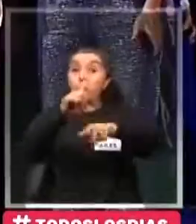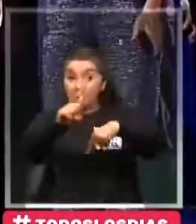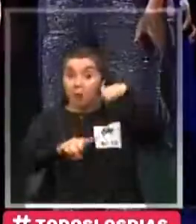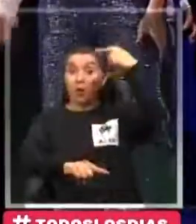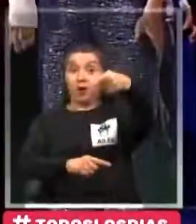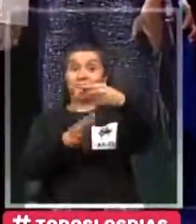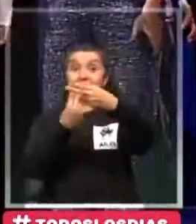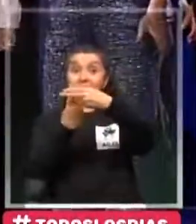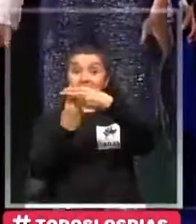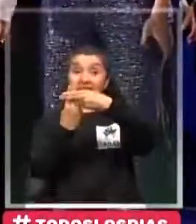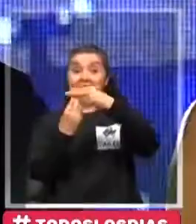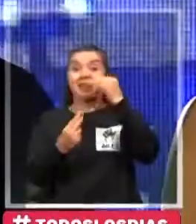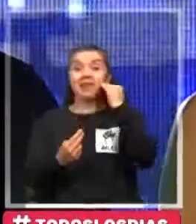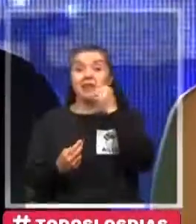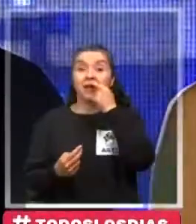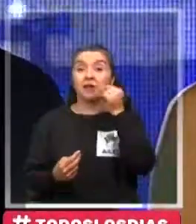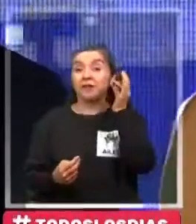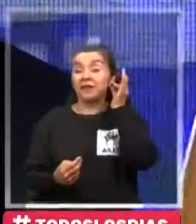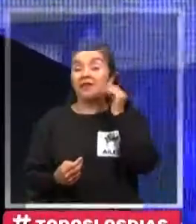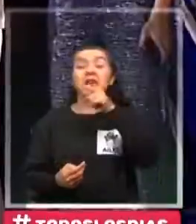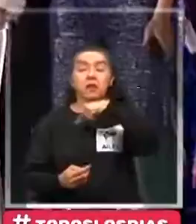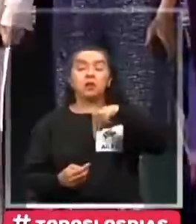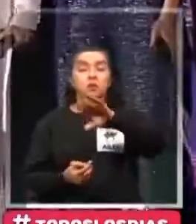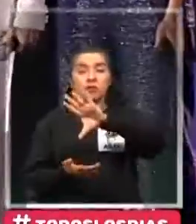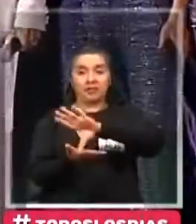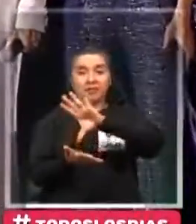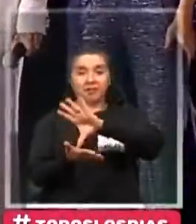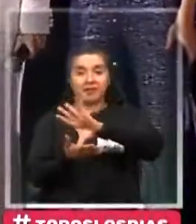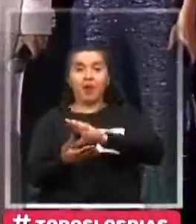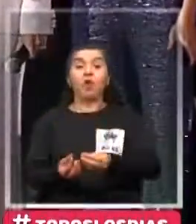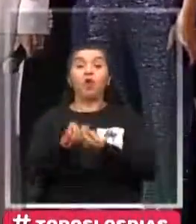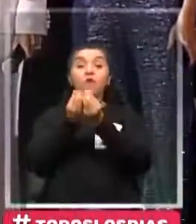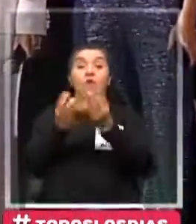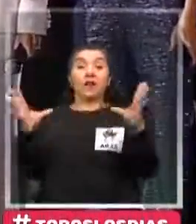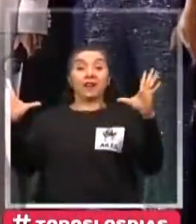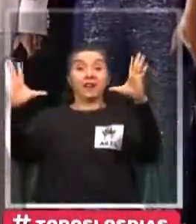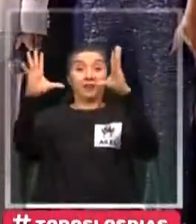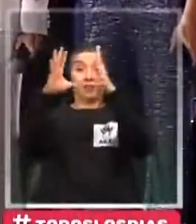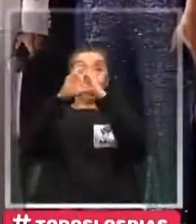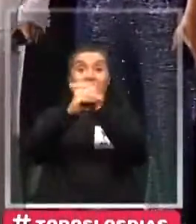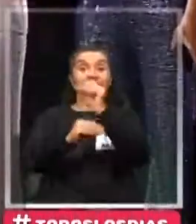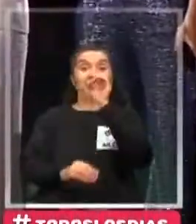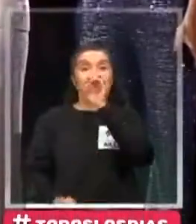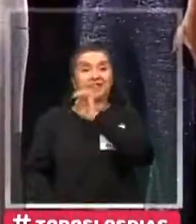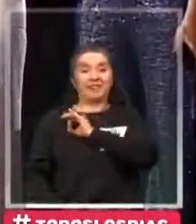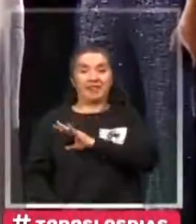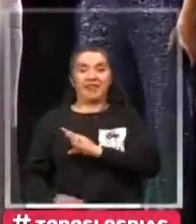Teletón por los niños y las niñas de nuestro país! ¡Buenas noches, Chile!